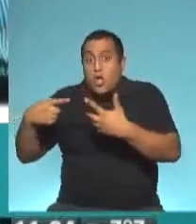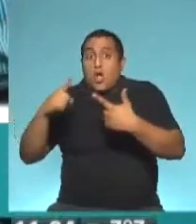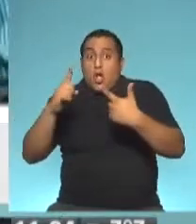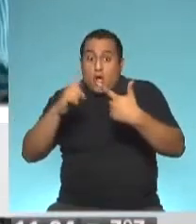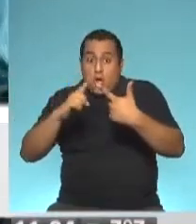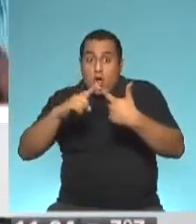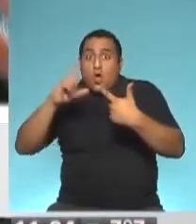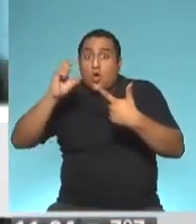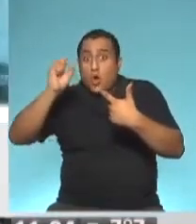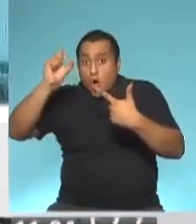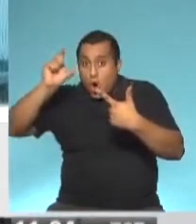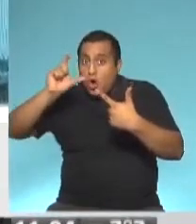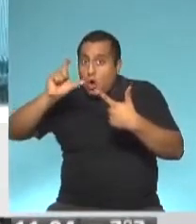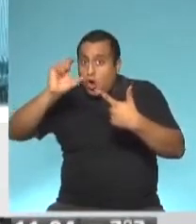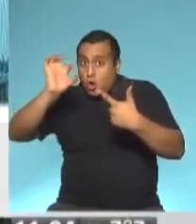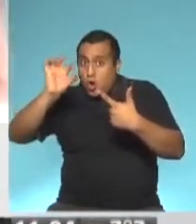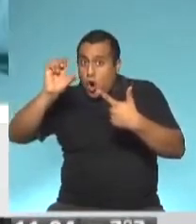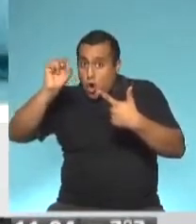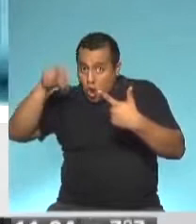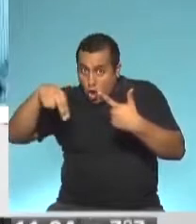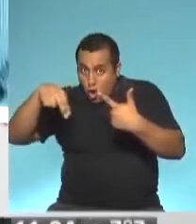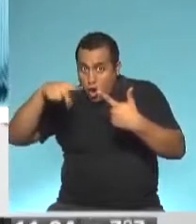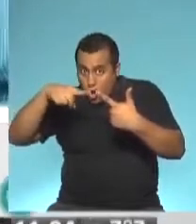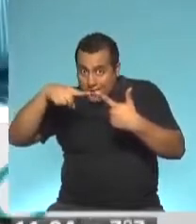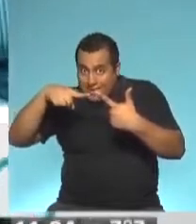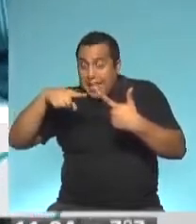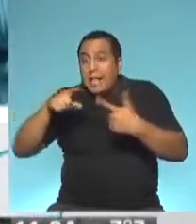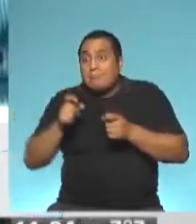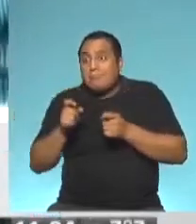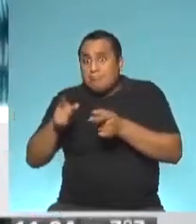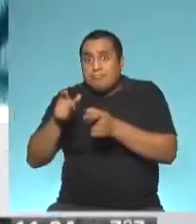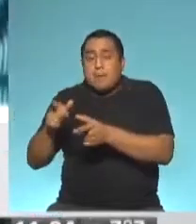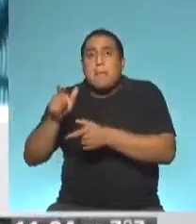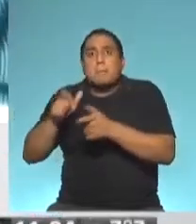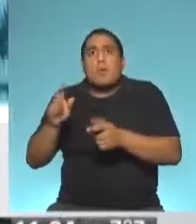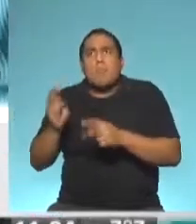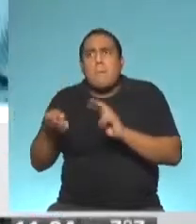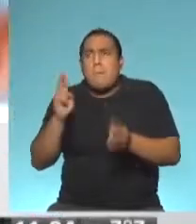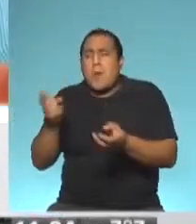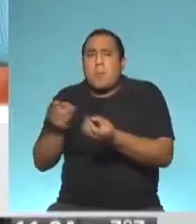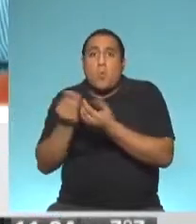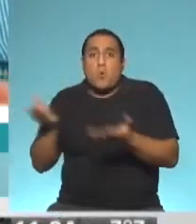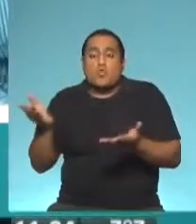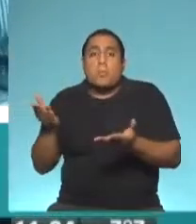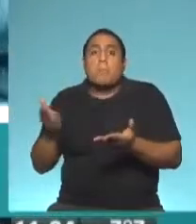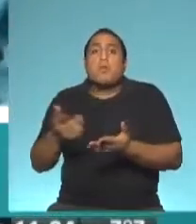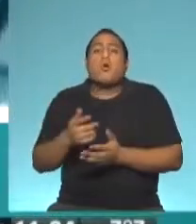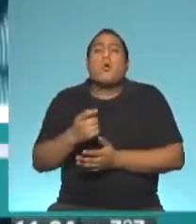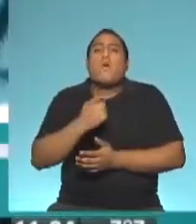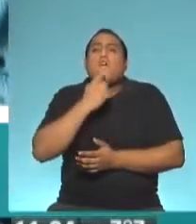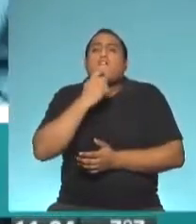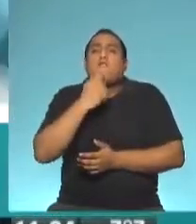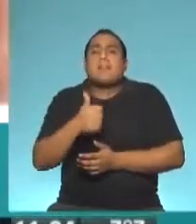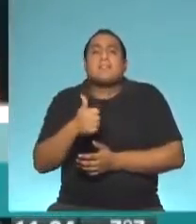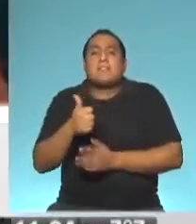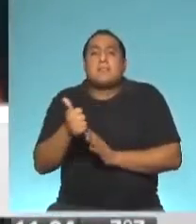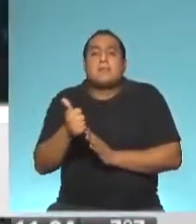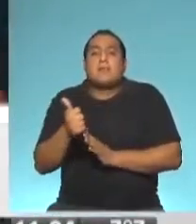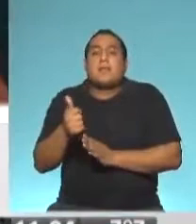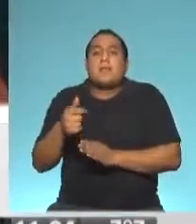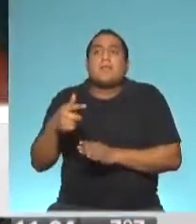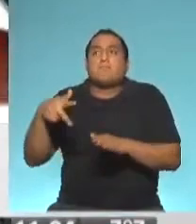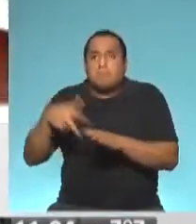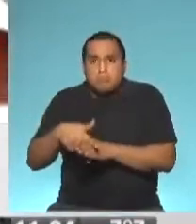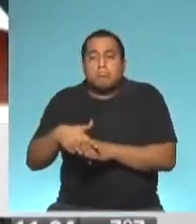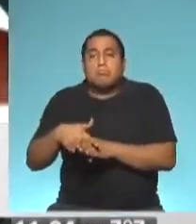más frecuentes, de los más mortales, pero a la misma vez es el cáncer más fácil prevenible, o sea, más fácilmente prevenible. ¿Y esto